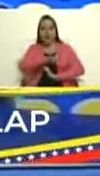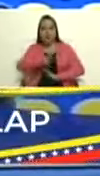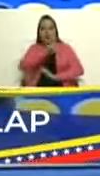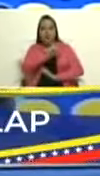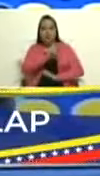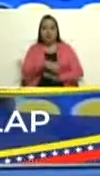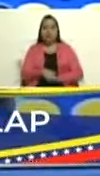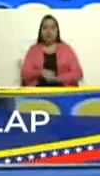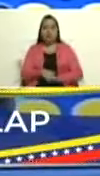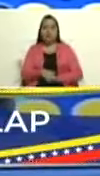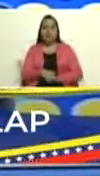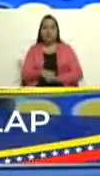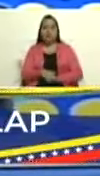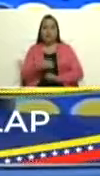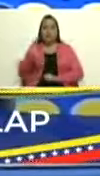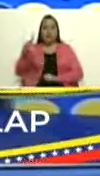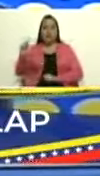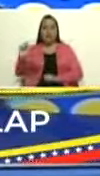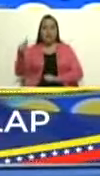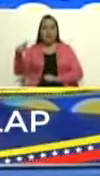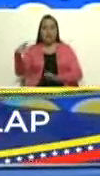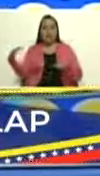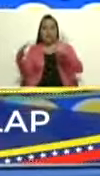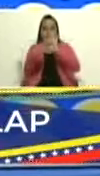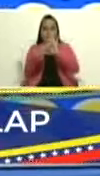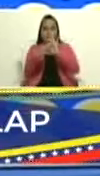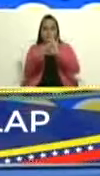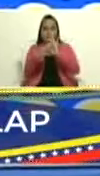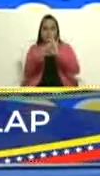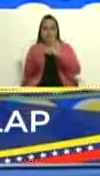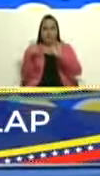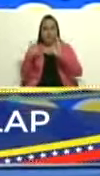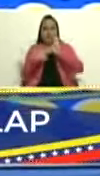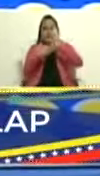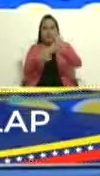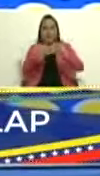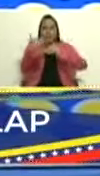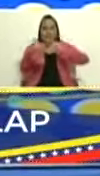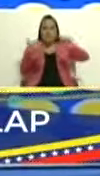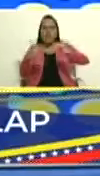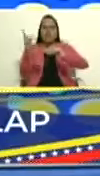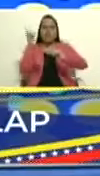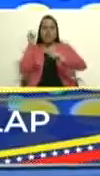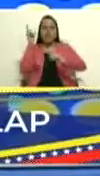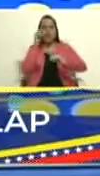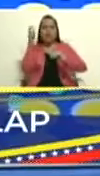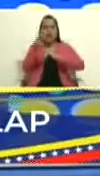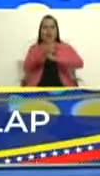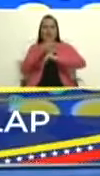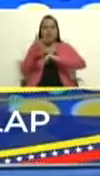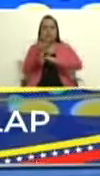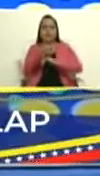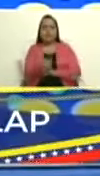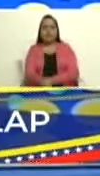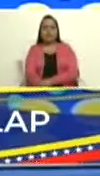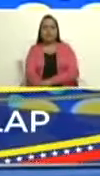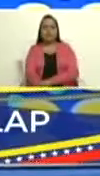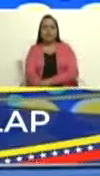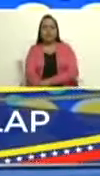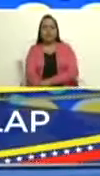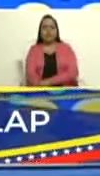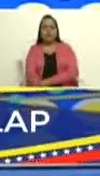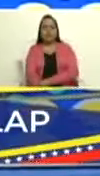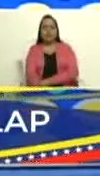Trabuco CLAP. Yo le voy a mandar un mensaje a los gobernadores, gobernadoras, a los